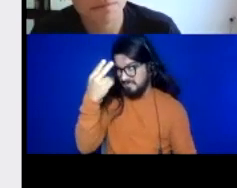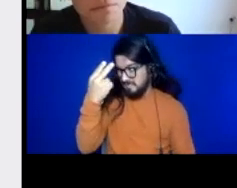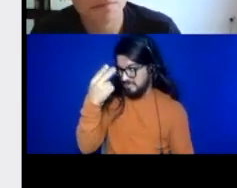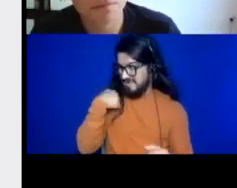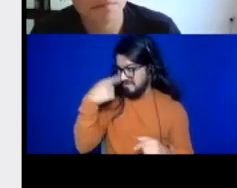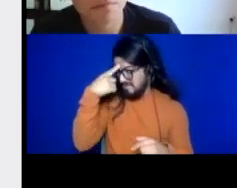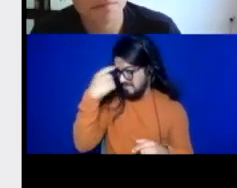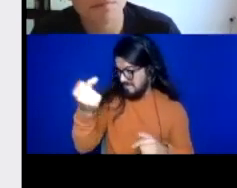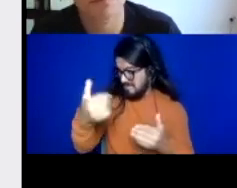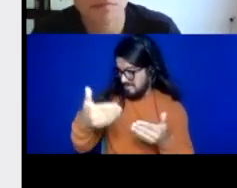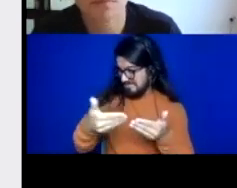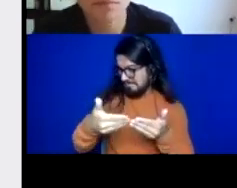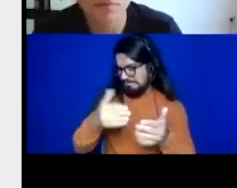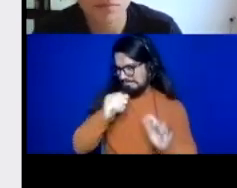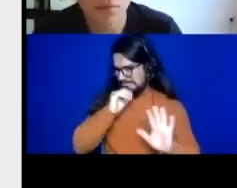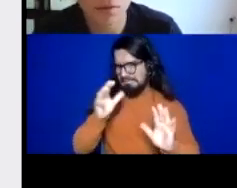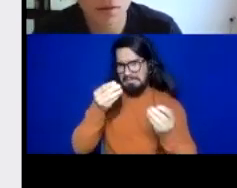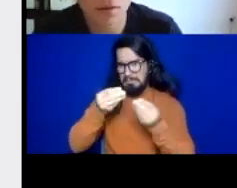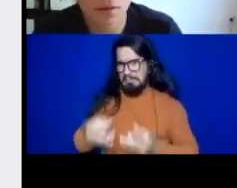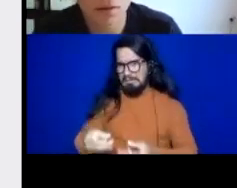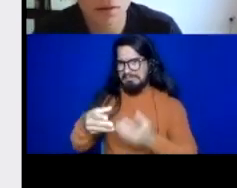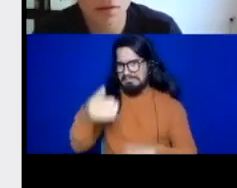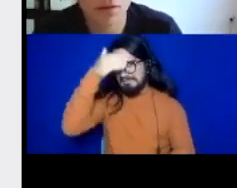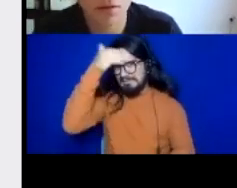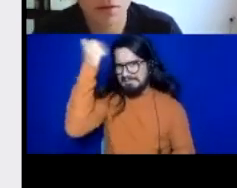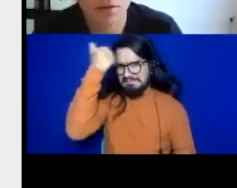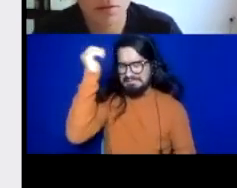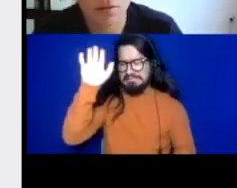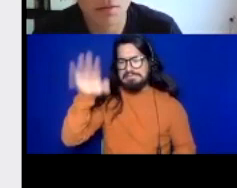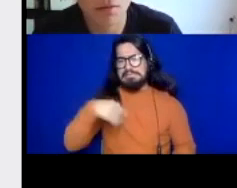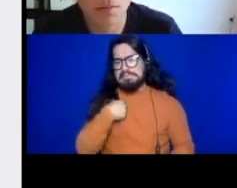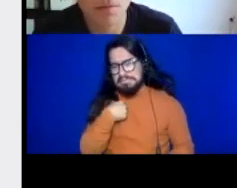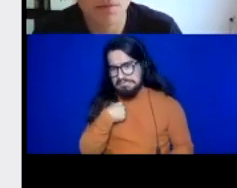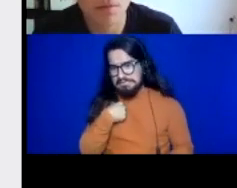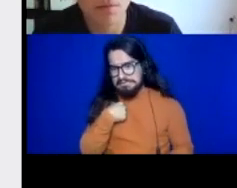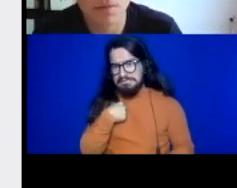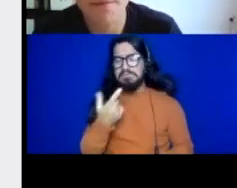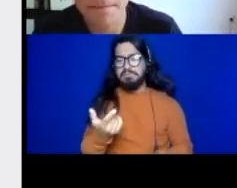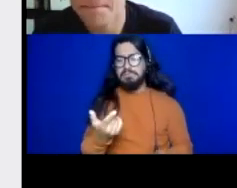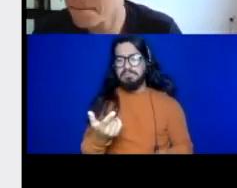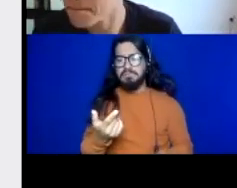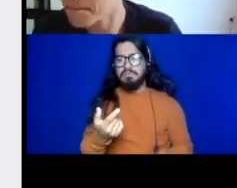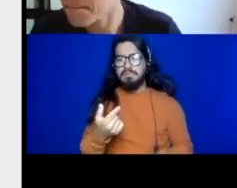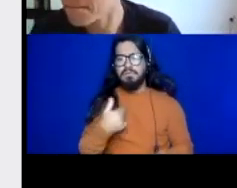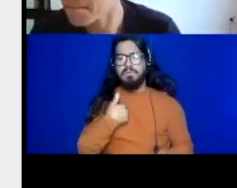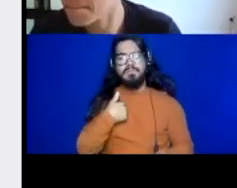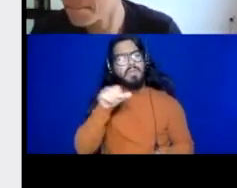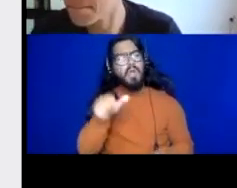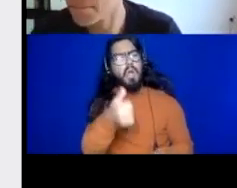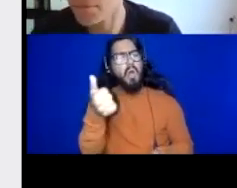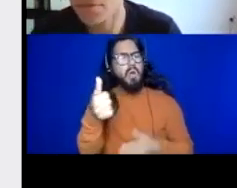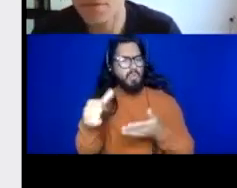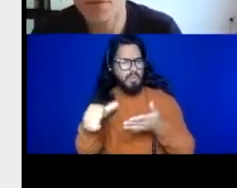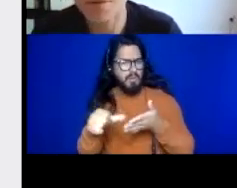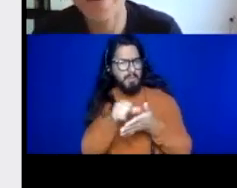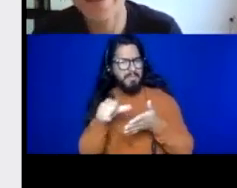A mí se me olvidan cosas y no la he usado en mucho tiempo. Mi memoria no es tan buena. Así que está la página de